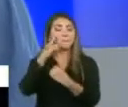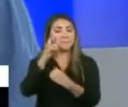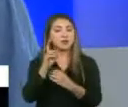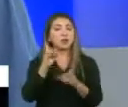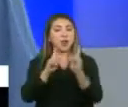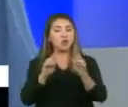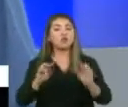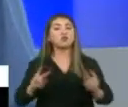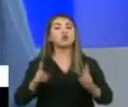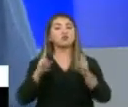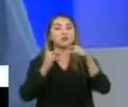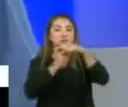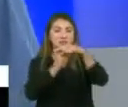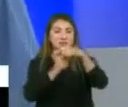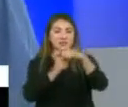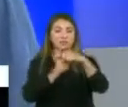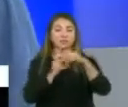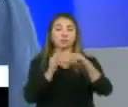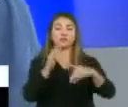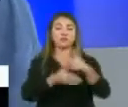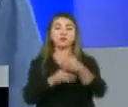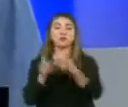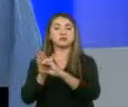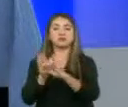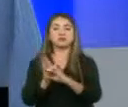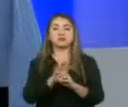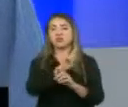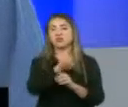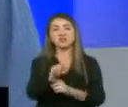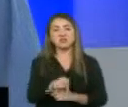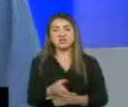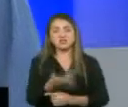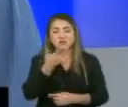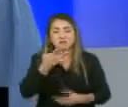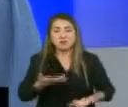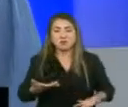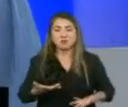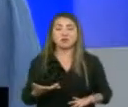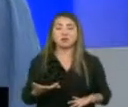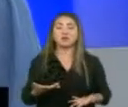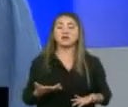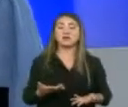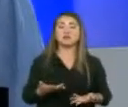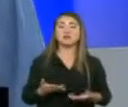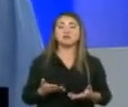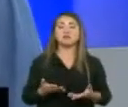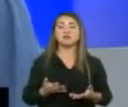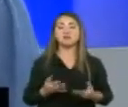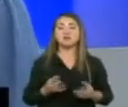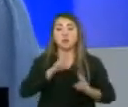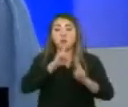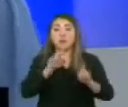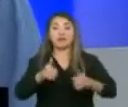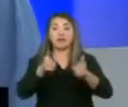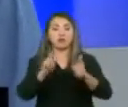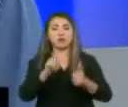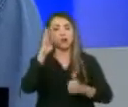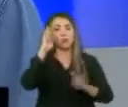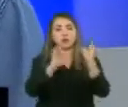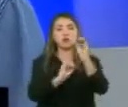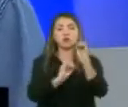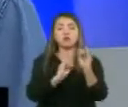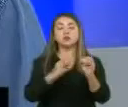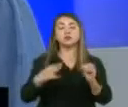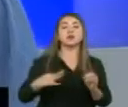algo constructivo. Yo creo que este proceso constituyente no tiene mucha validez porque creo que no va a tener mucho efecto la opinión ciudadana que se manifieste en el